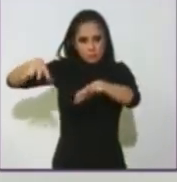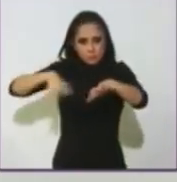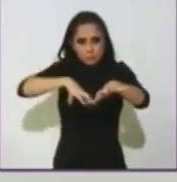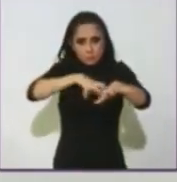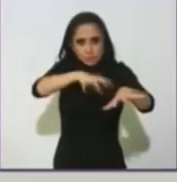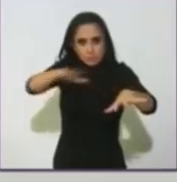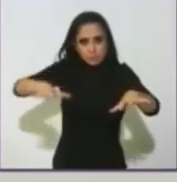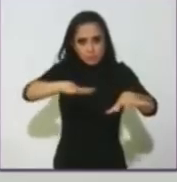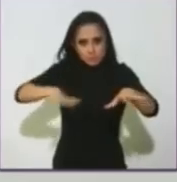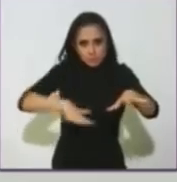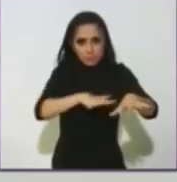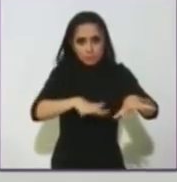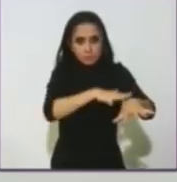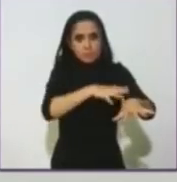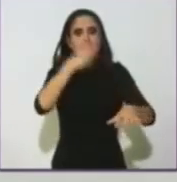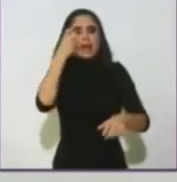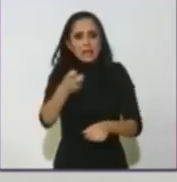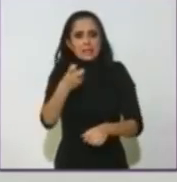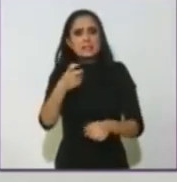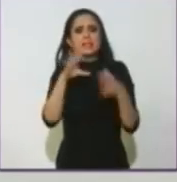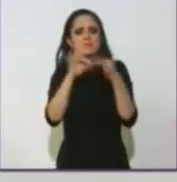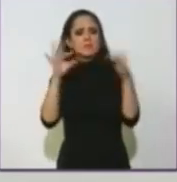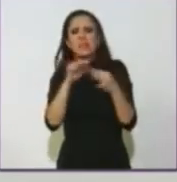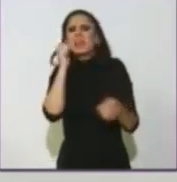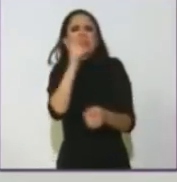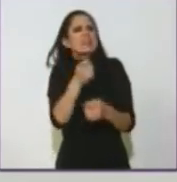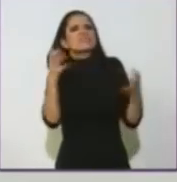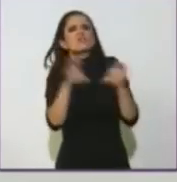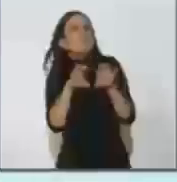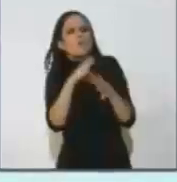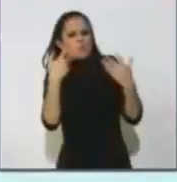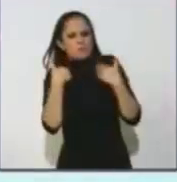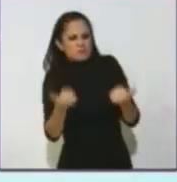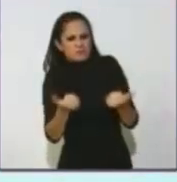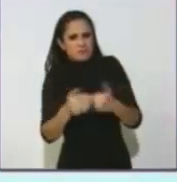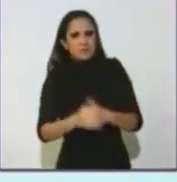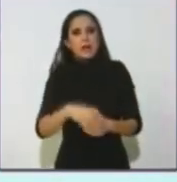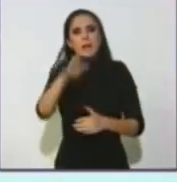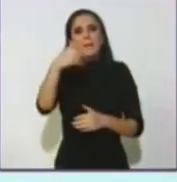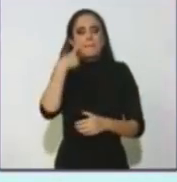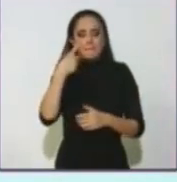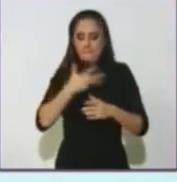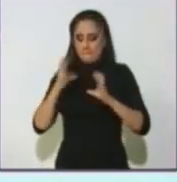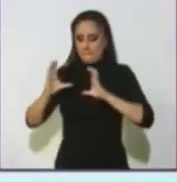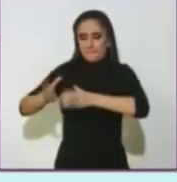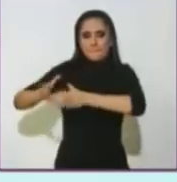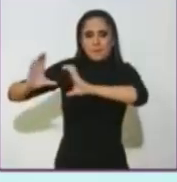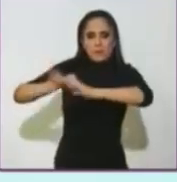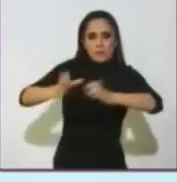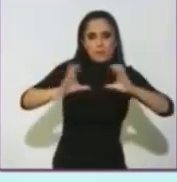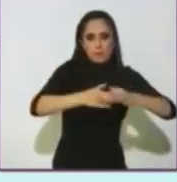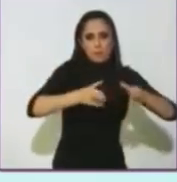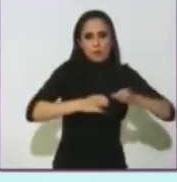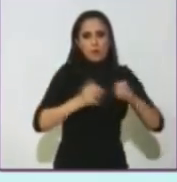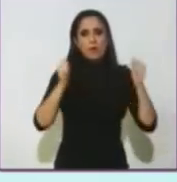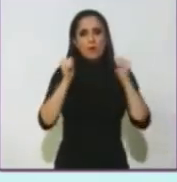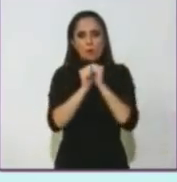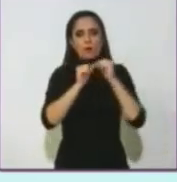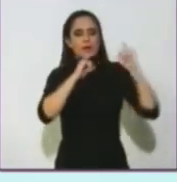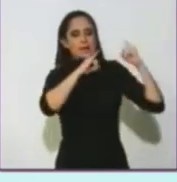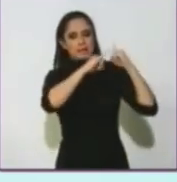como como esta otra parte si nos explicas de qué se trata ese una comunidad con instituciones